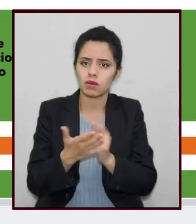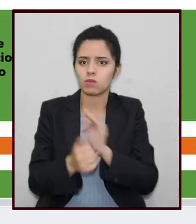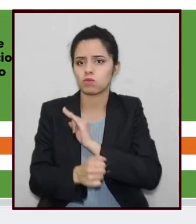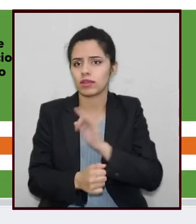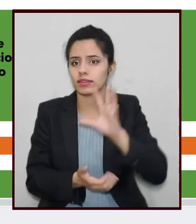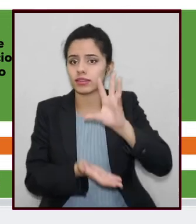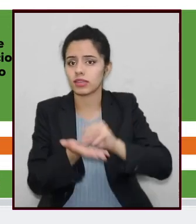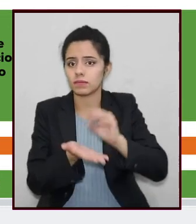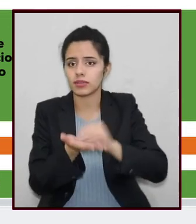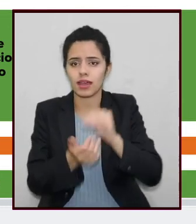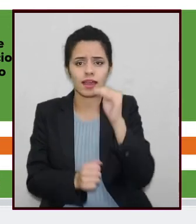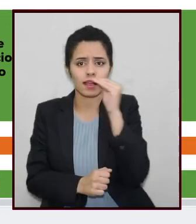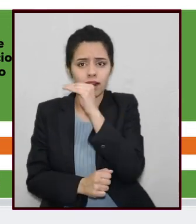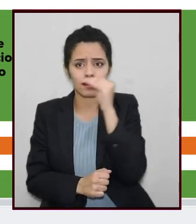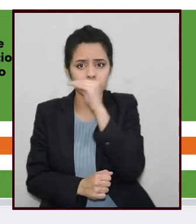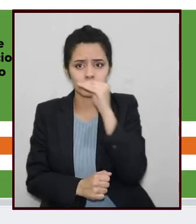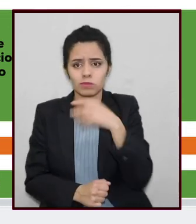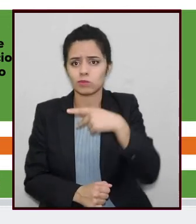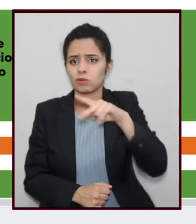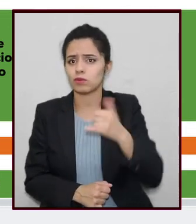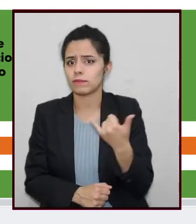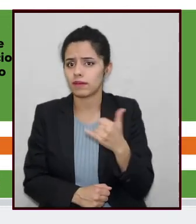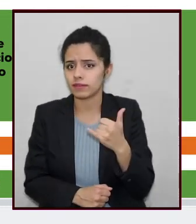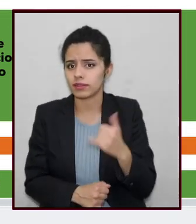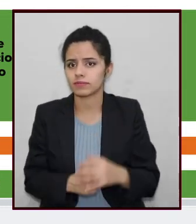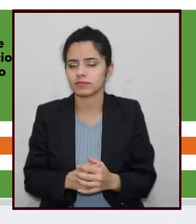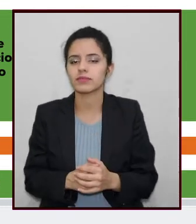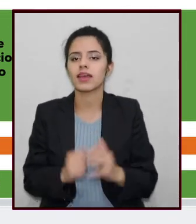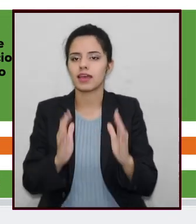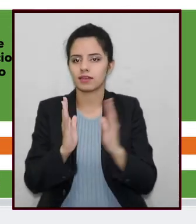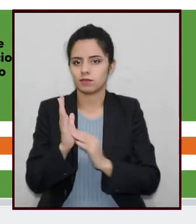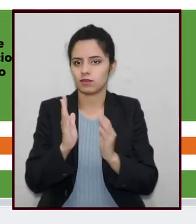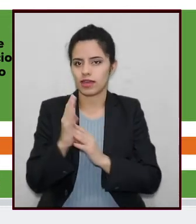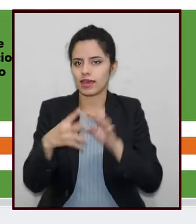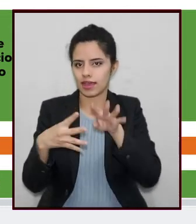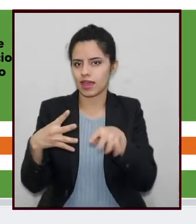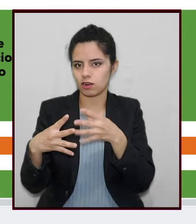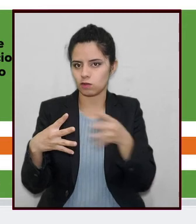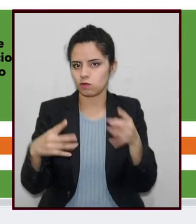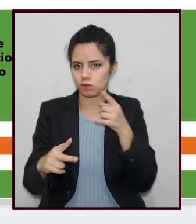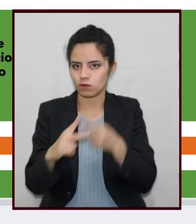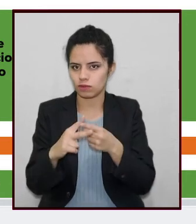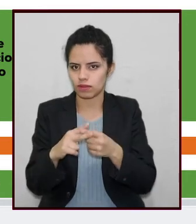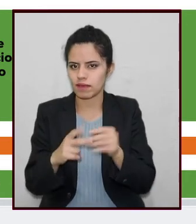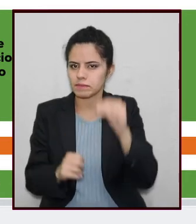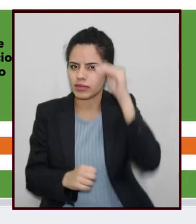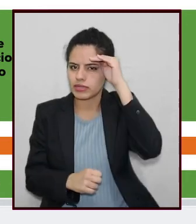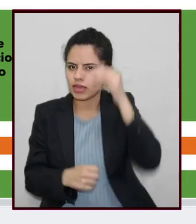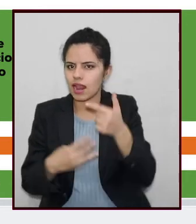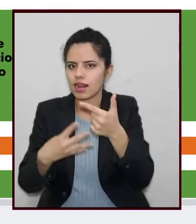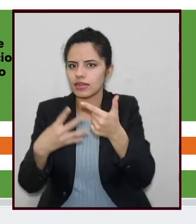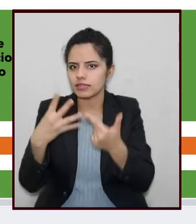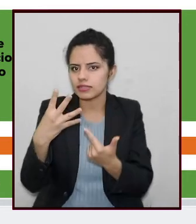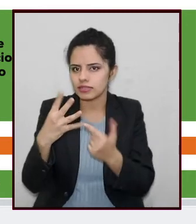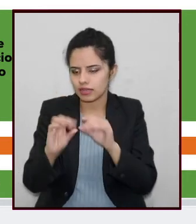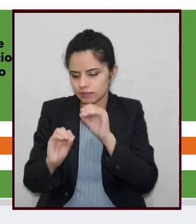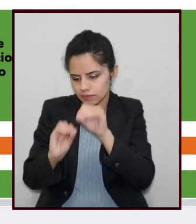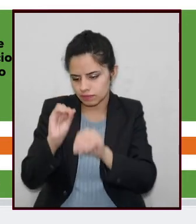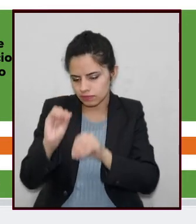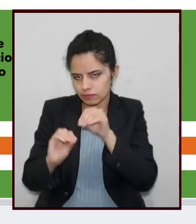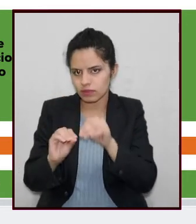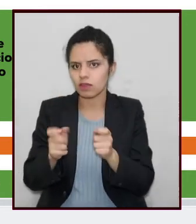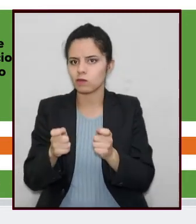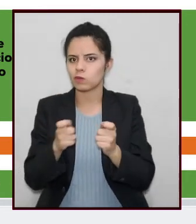descargar de manera gratuita en tu smartphone. Y básicamente las hojas de cálculo se pensaron para hacer listas, para llevar